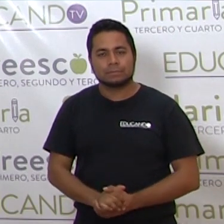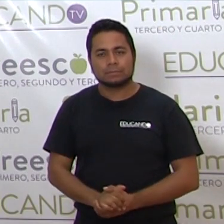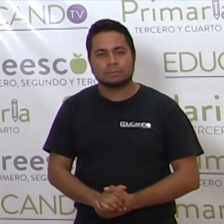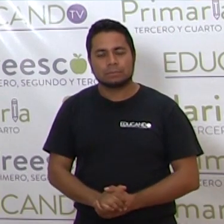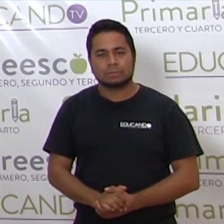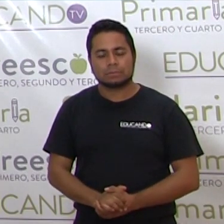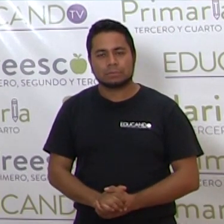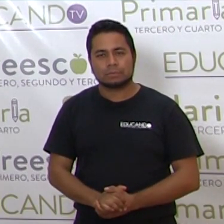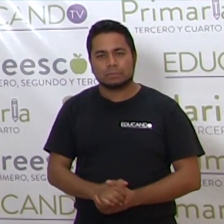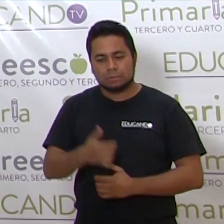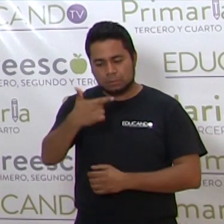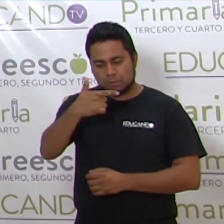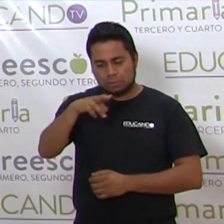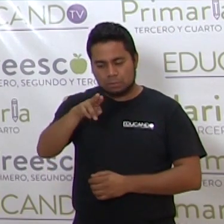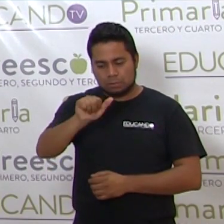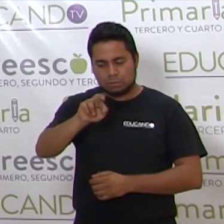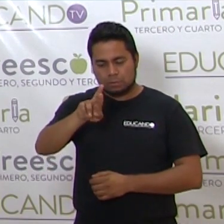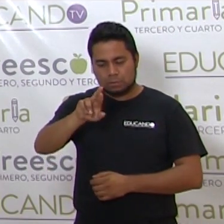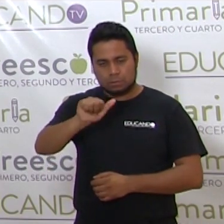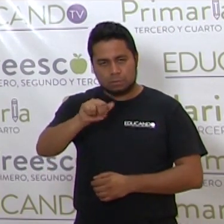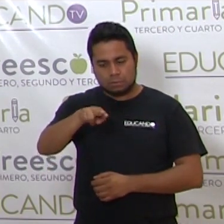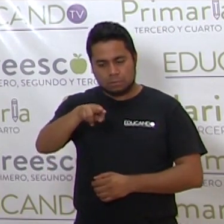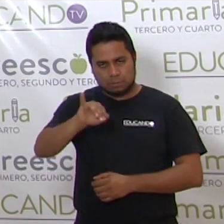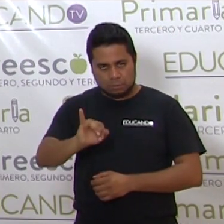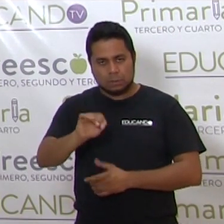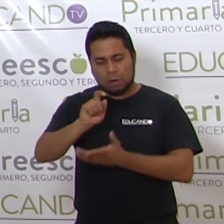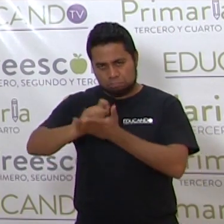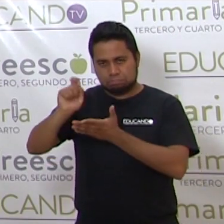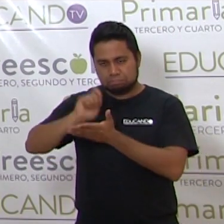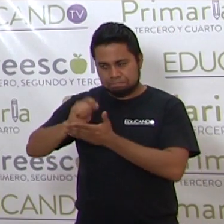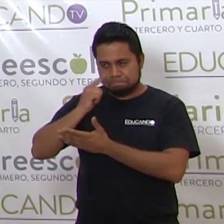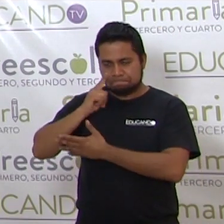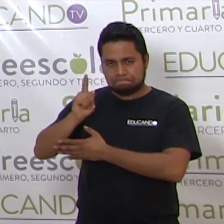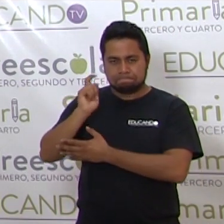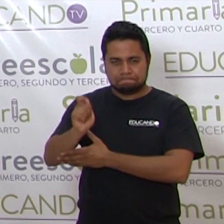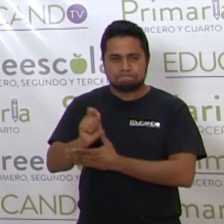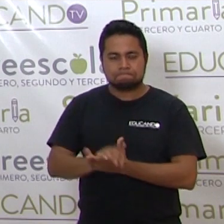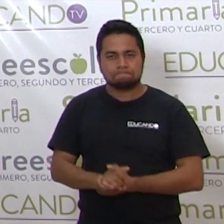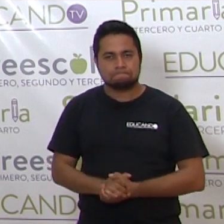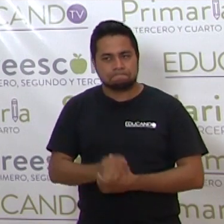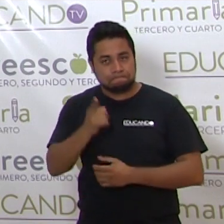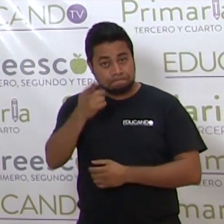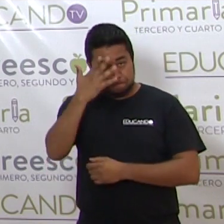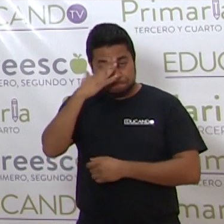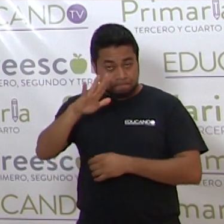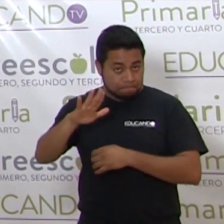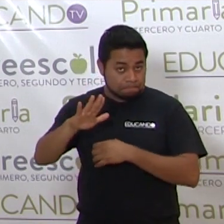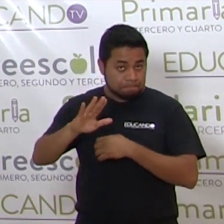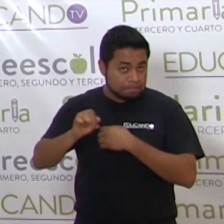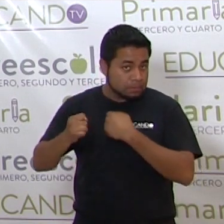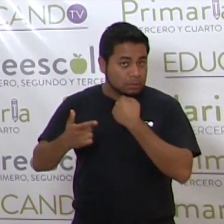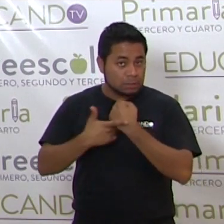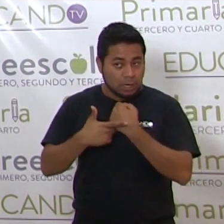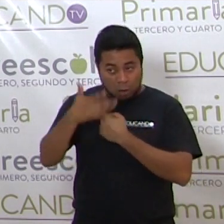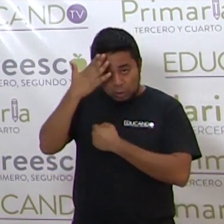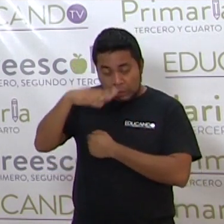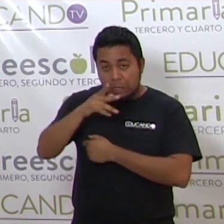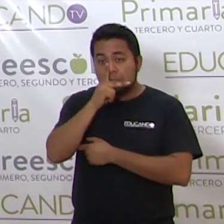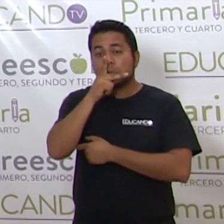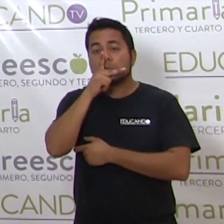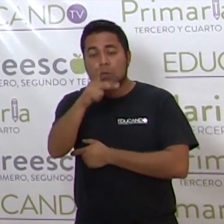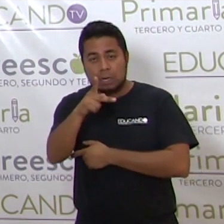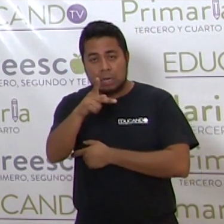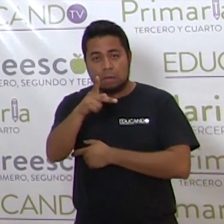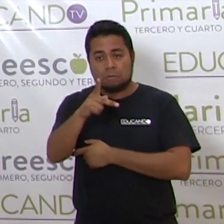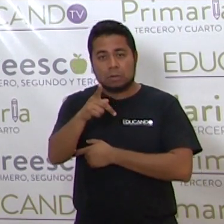tupí guaraní ok saben alguna alguna palabra del